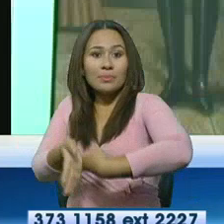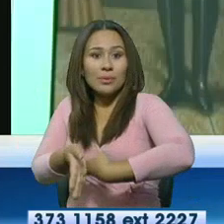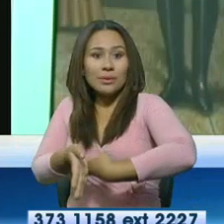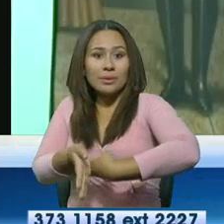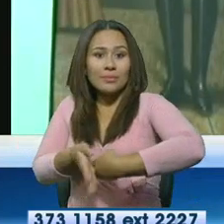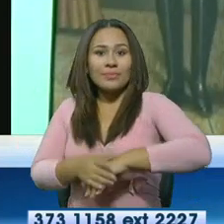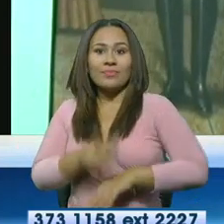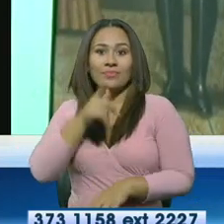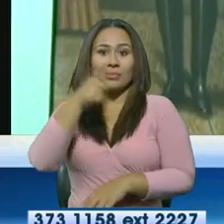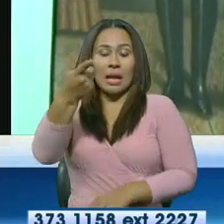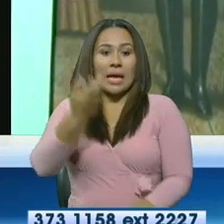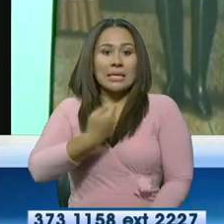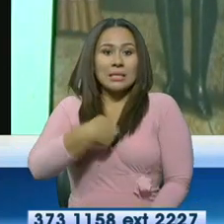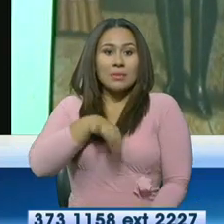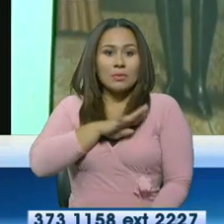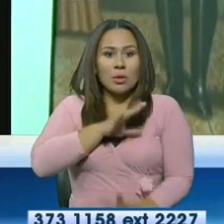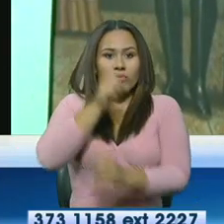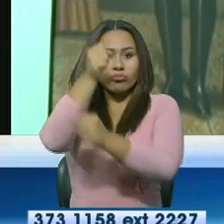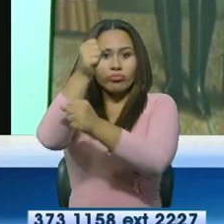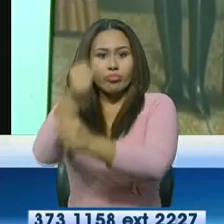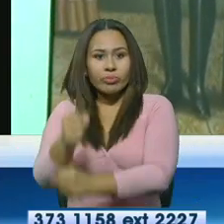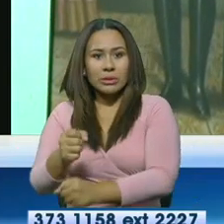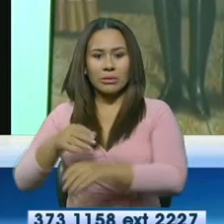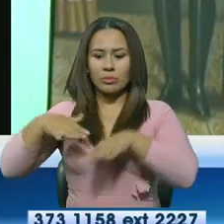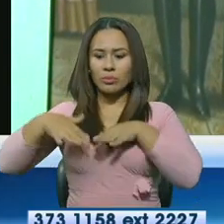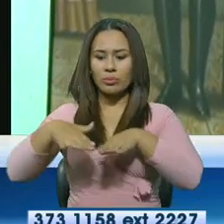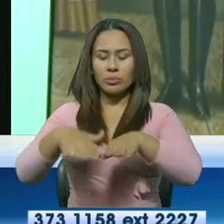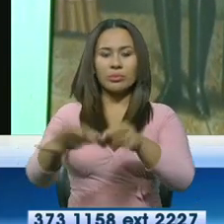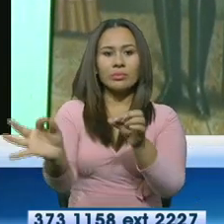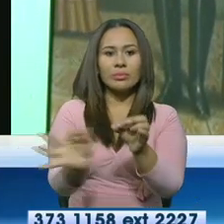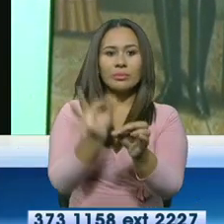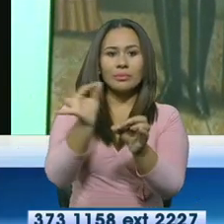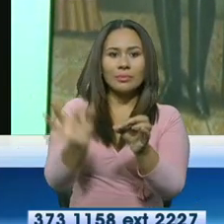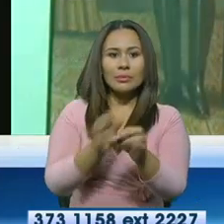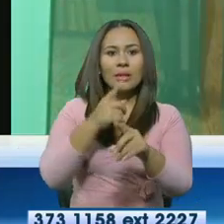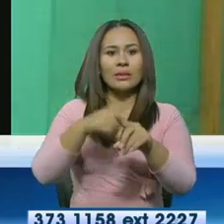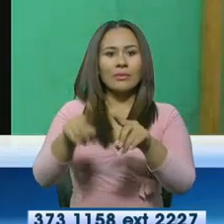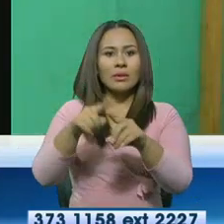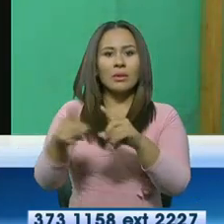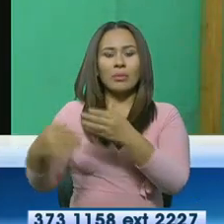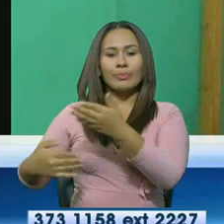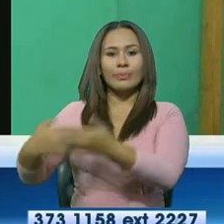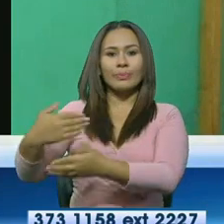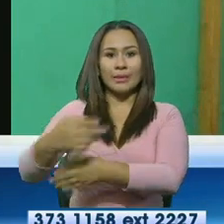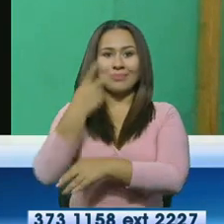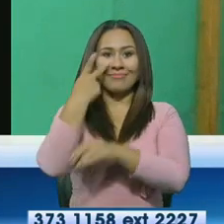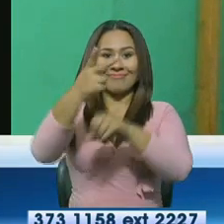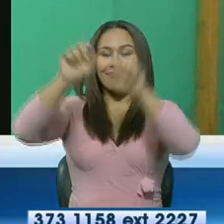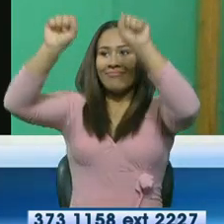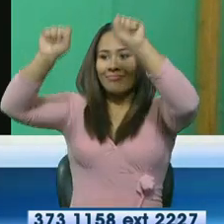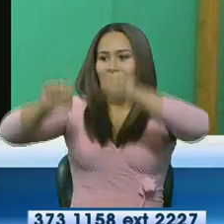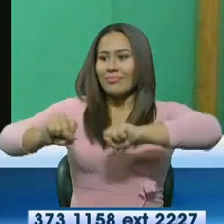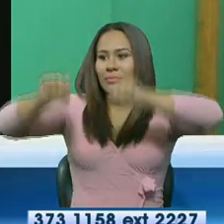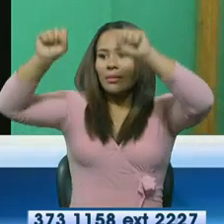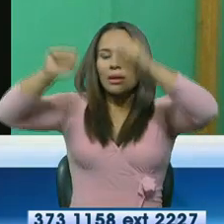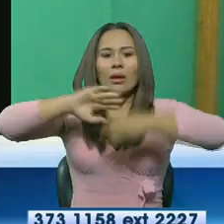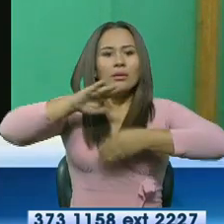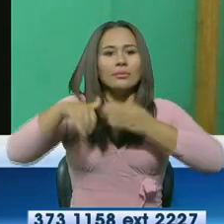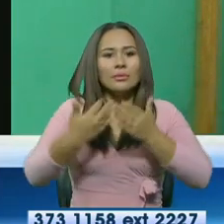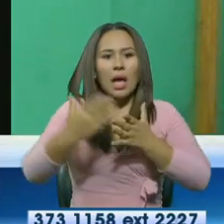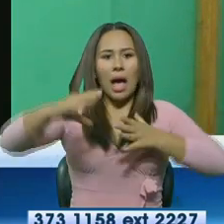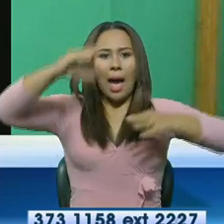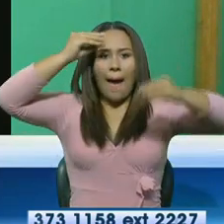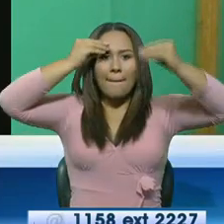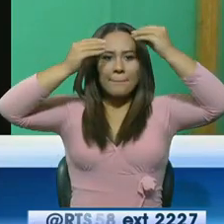El después de la conquista de los españoles, los obrajes aquí en el cantón, todo lo que aprendieron también